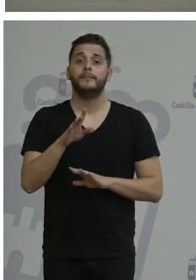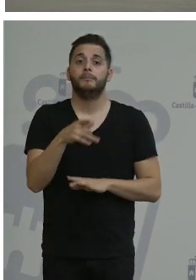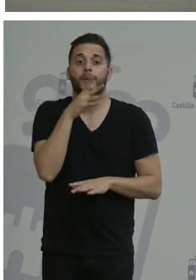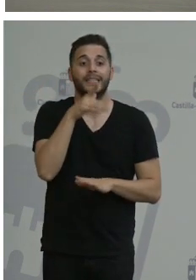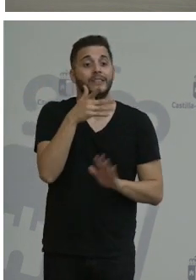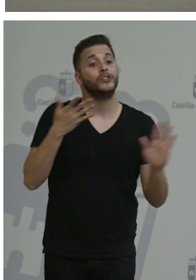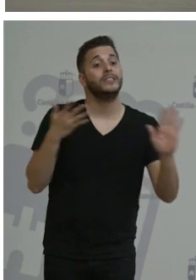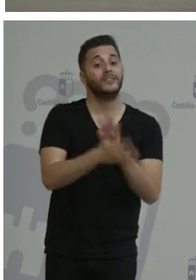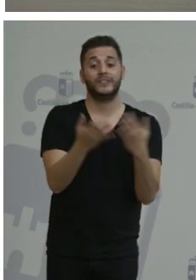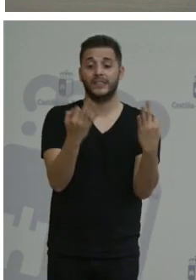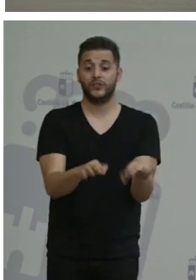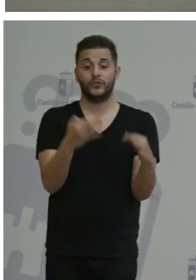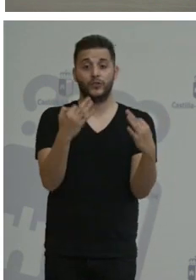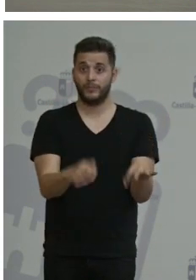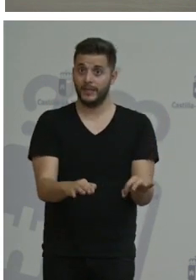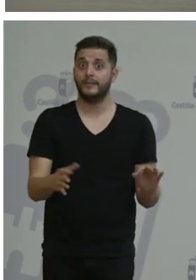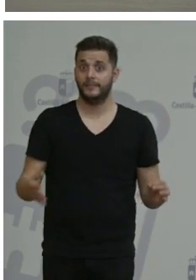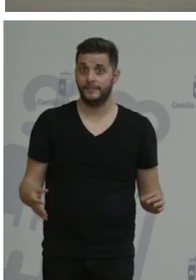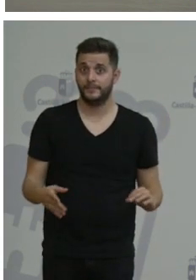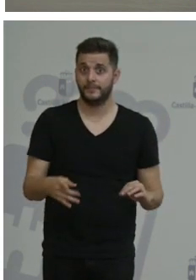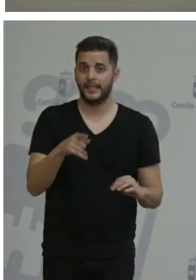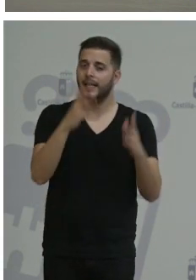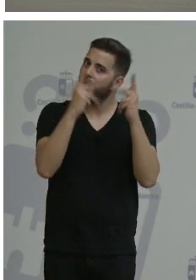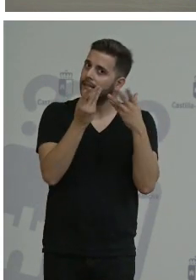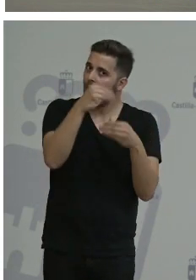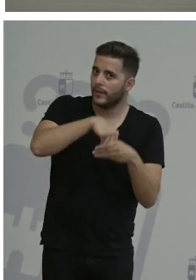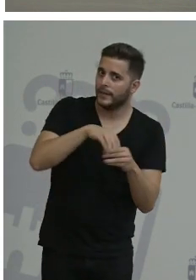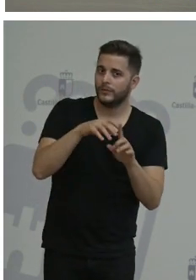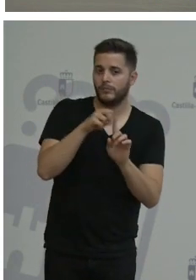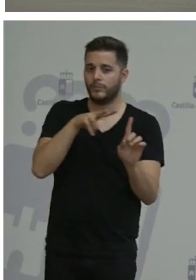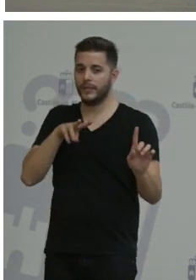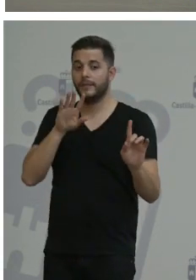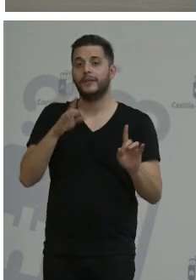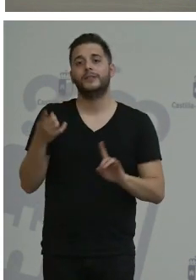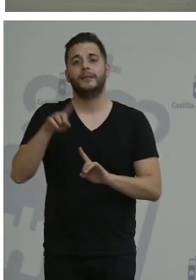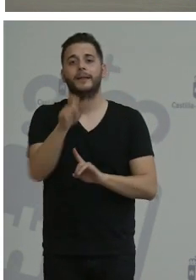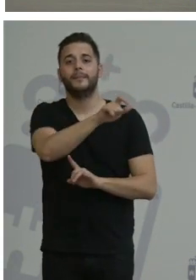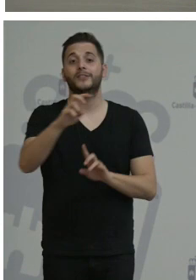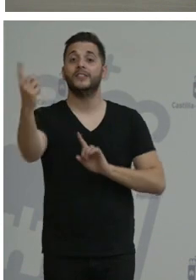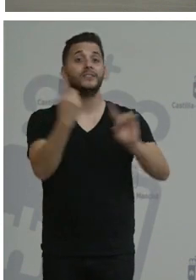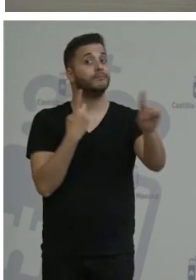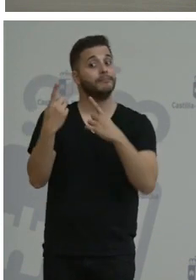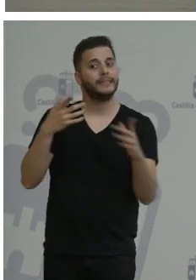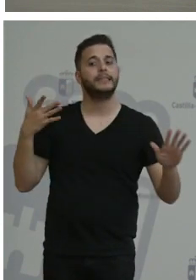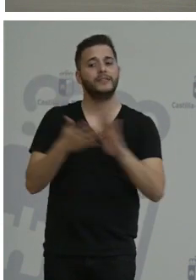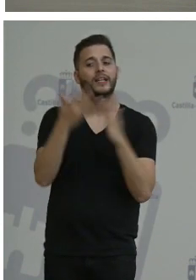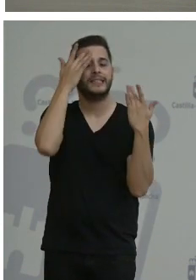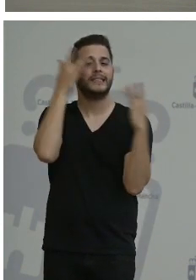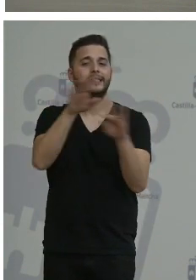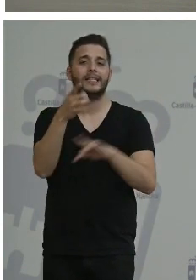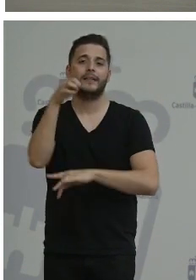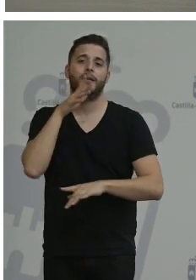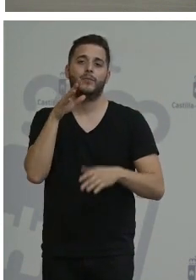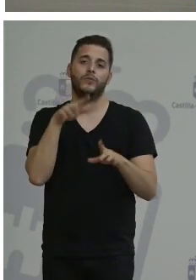normalidad no solo dentro de la Administración, sino también de cara a los administrados. Esto es muy importante porque